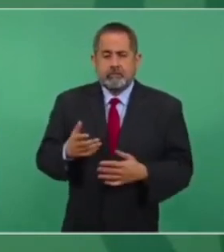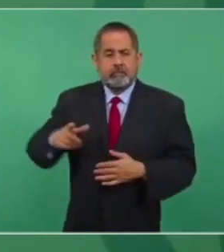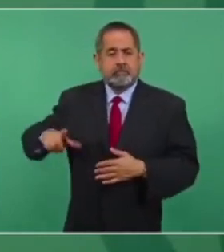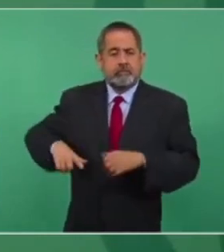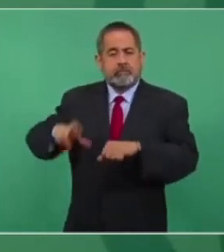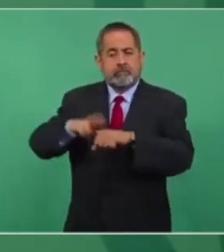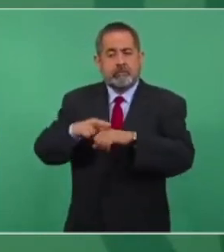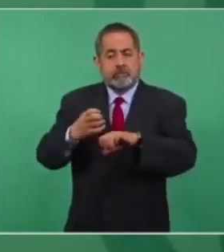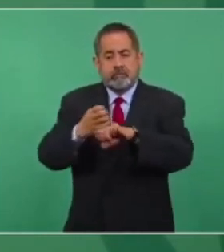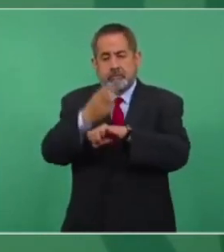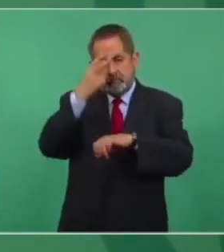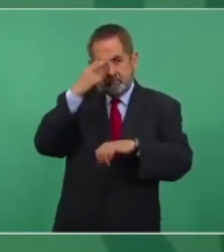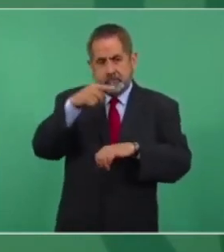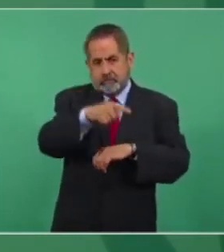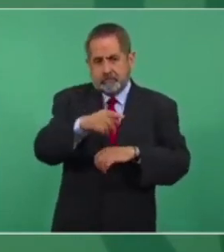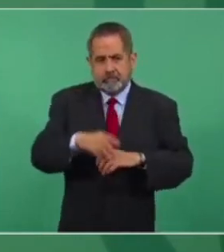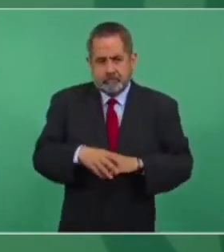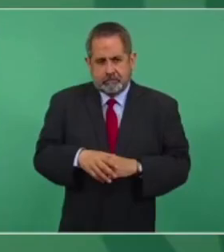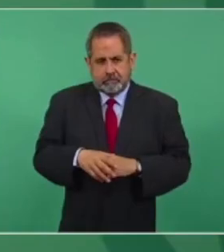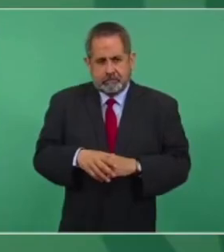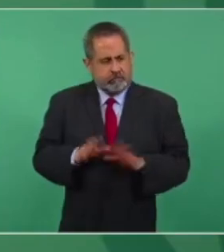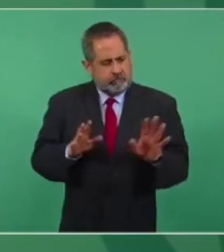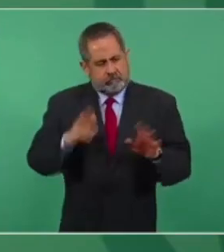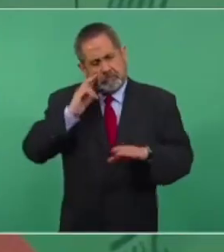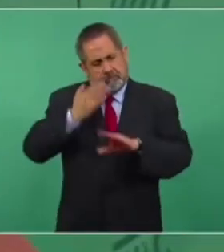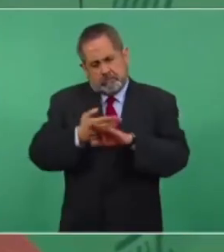gobernador del Estado de México? Pues está en su papel,